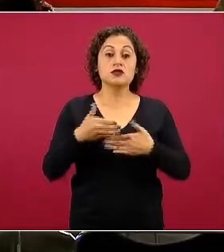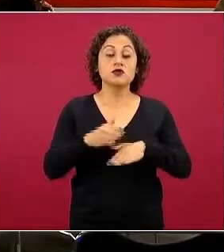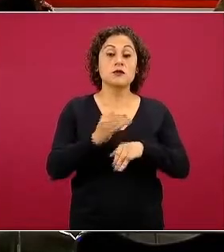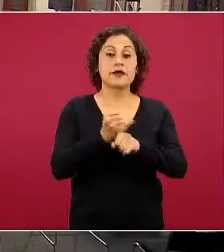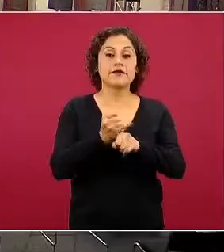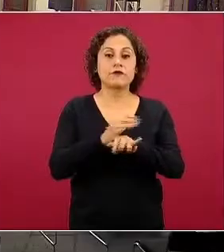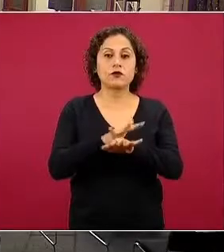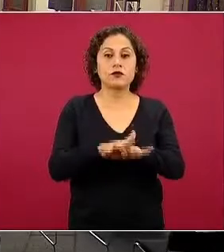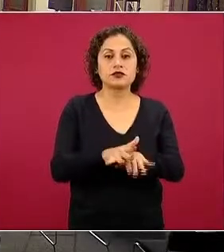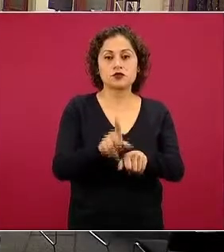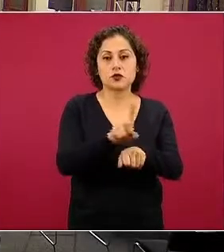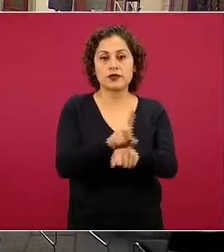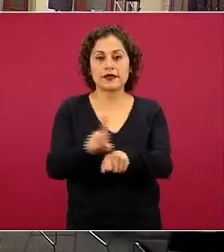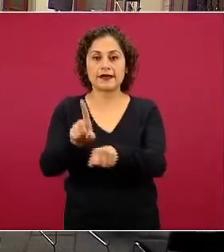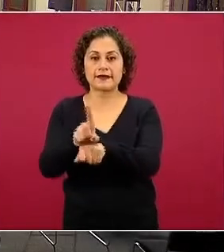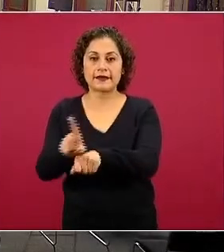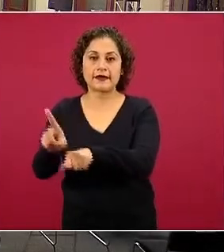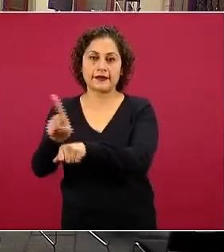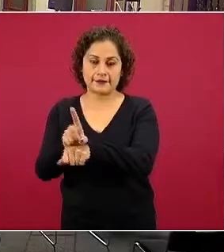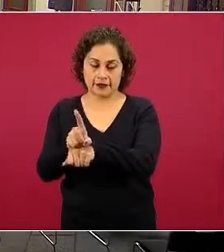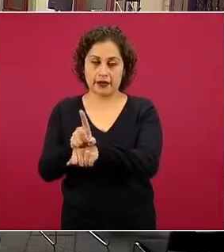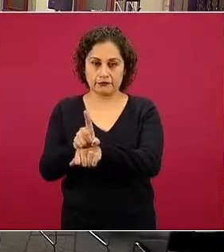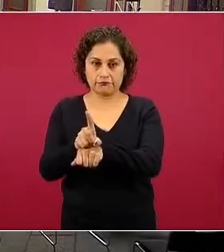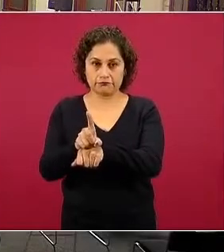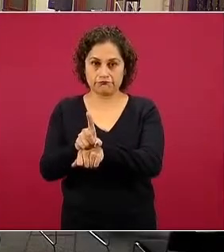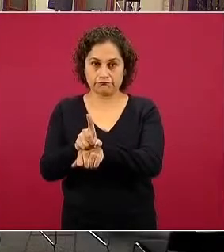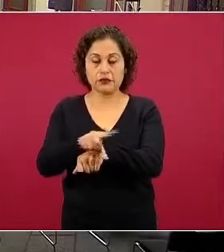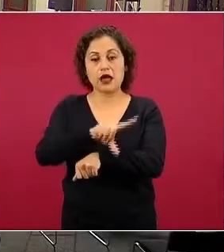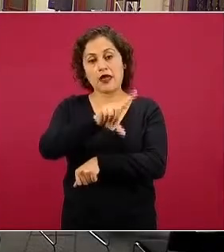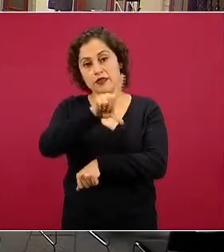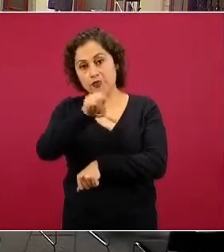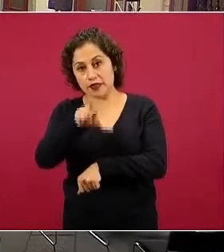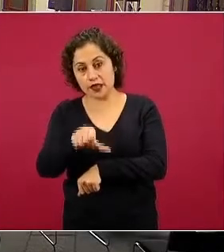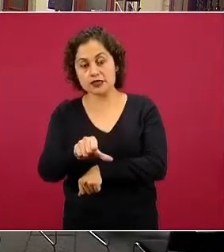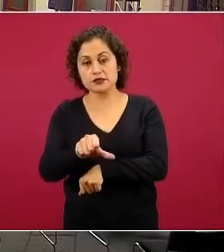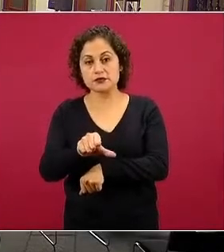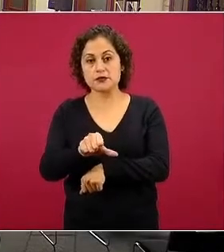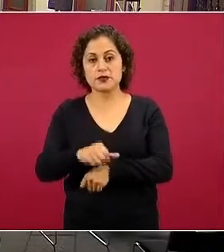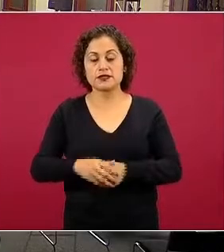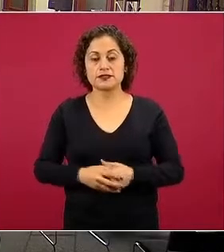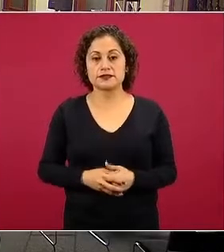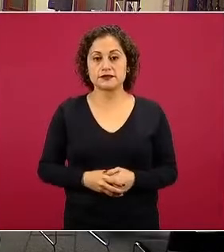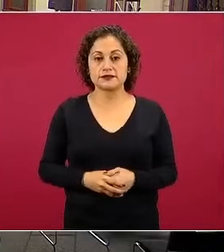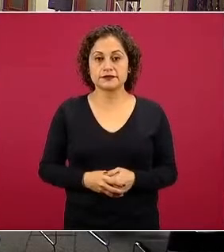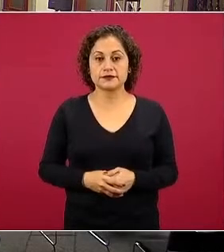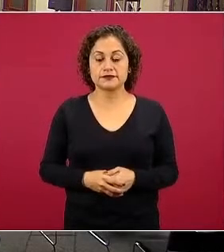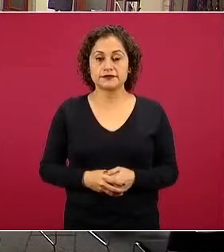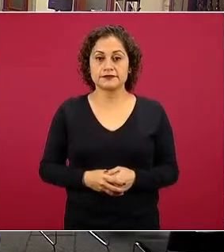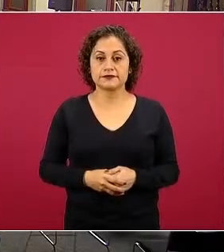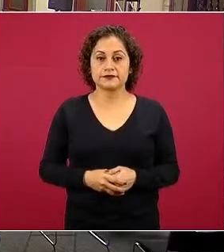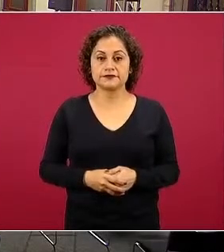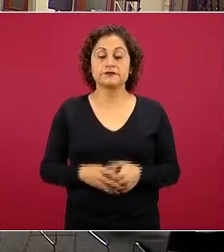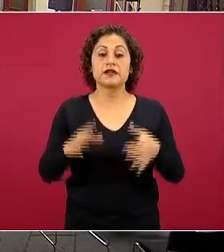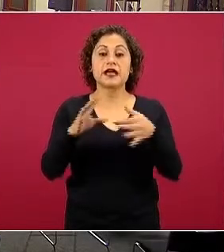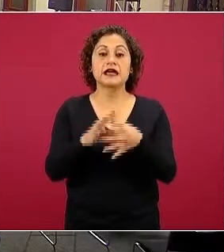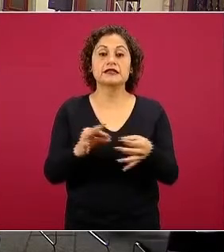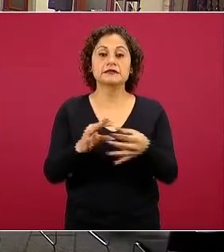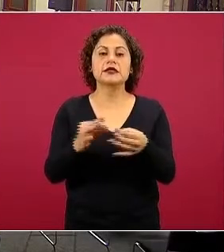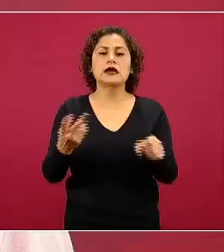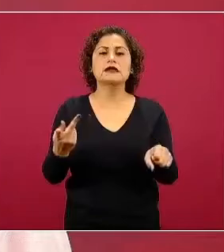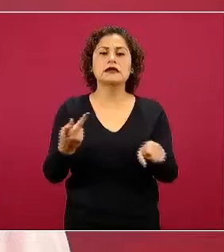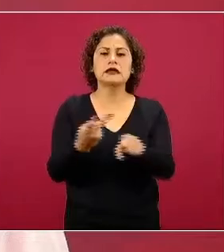diario y posteriormente un componente sobre atención primaria de la